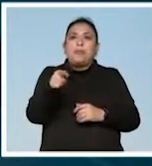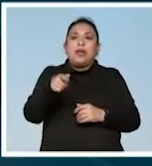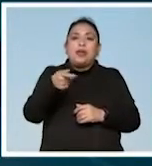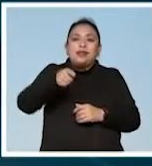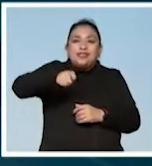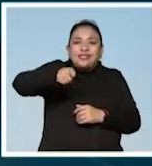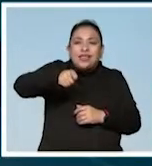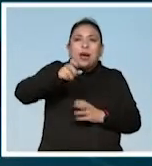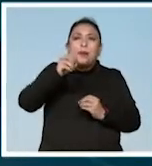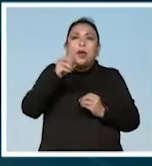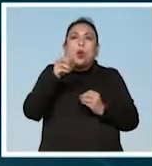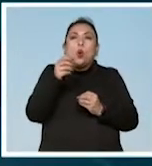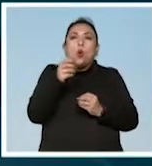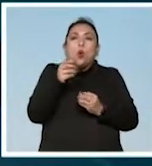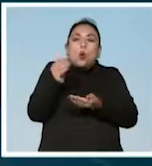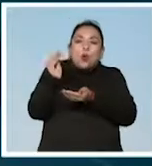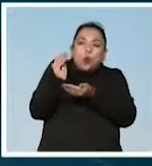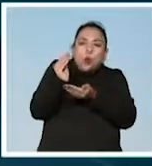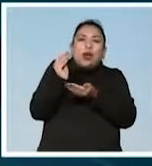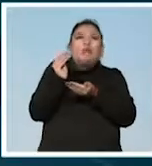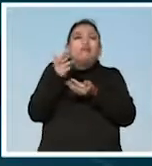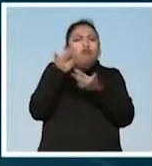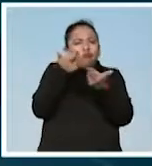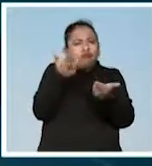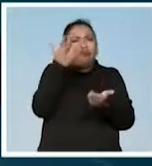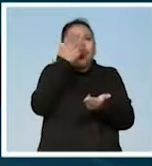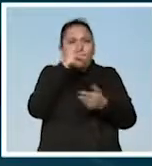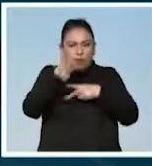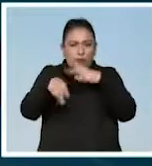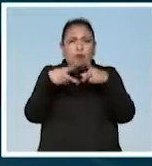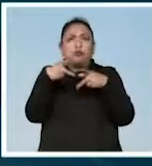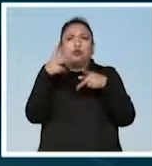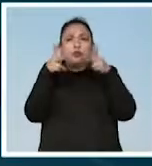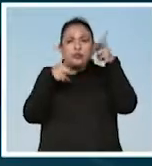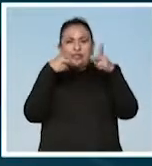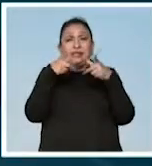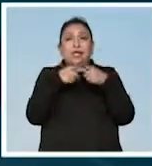peluches, siendo muy bonito regalo o recuerdo cuando se visita Japón.